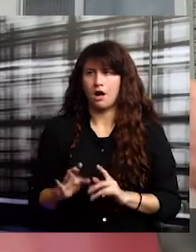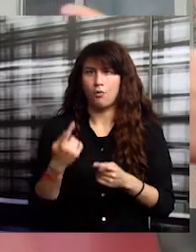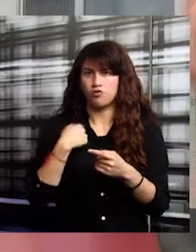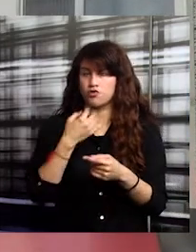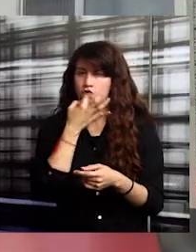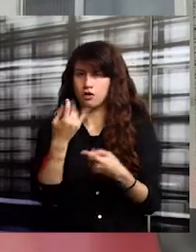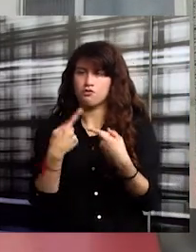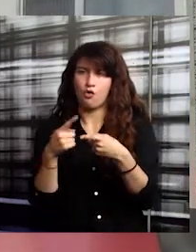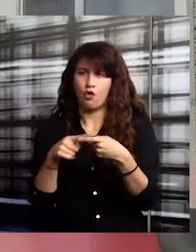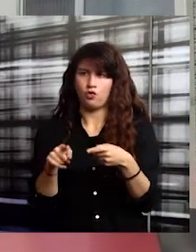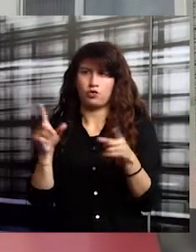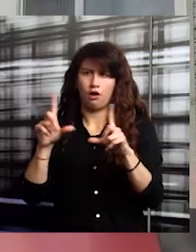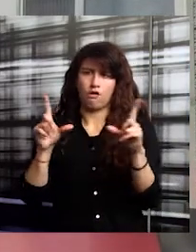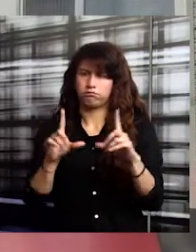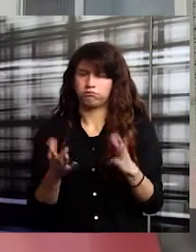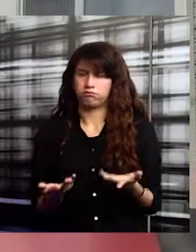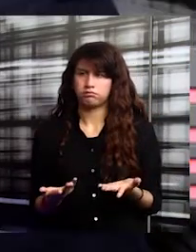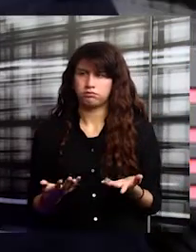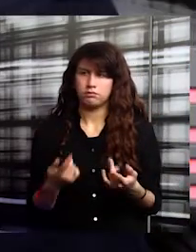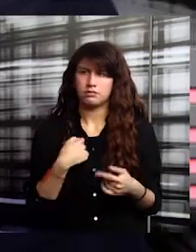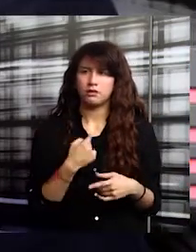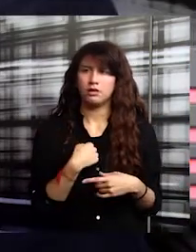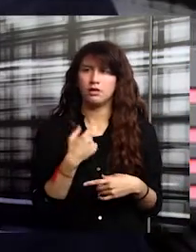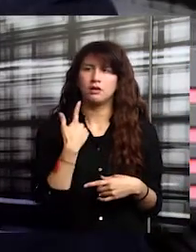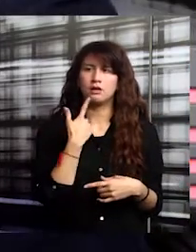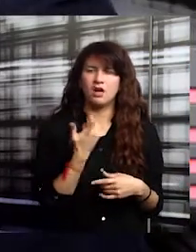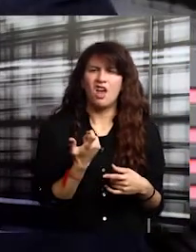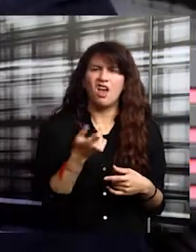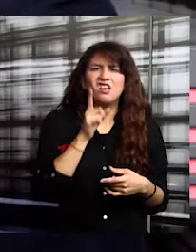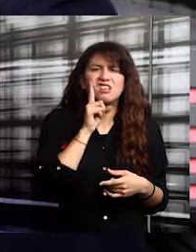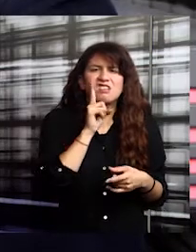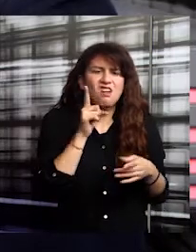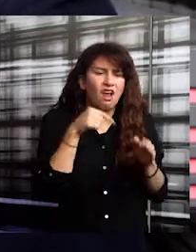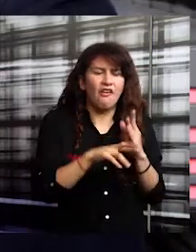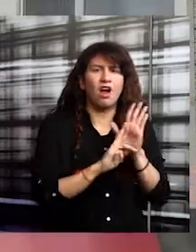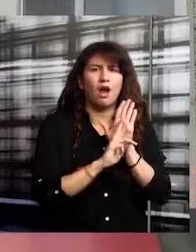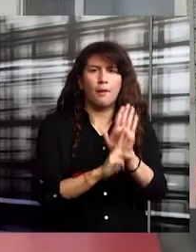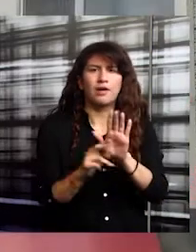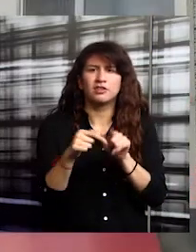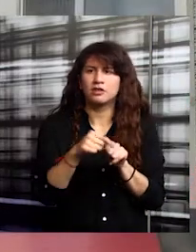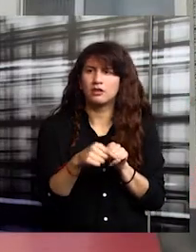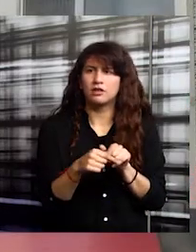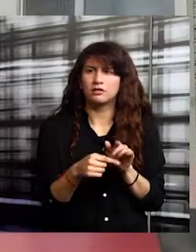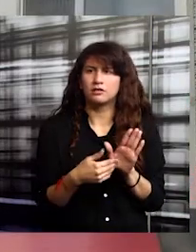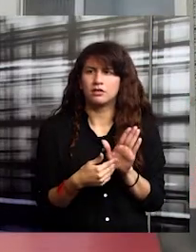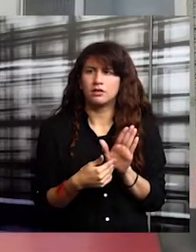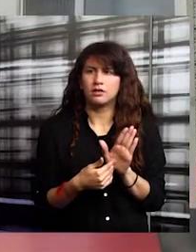¿Qué va a pasar con los gremios, por ejemplo? Los gremios. Los pueblos originarios. Los pueblos originarios, las mujeres.